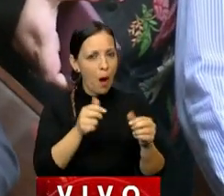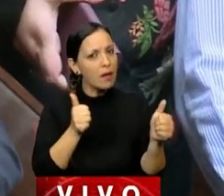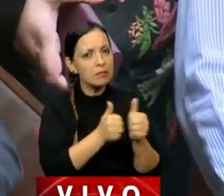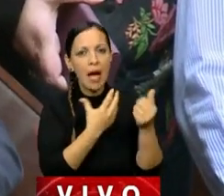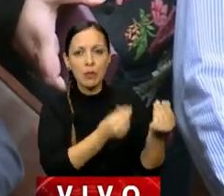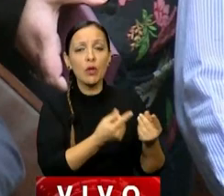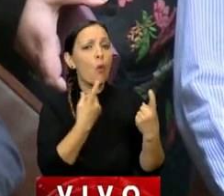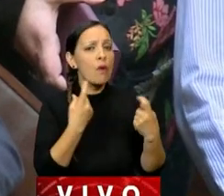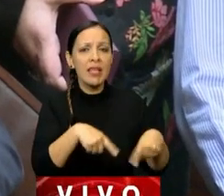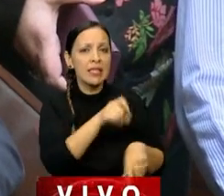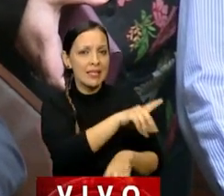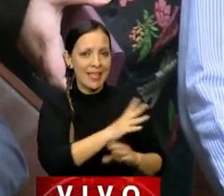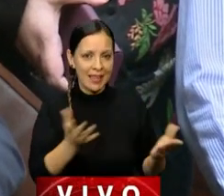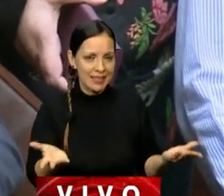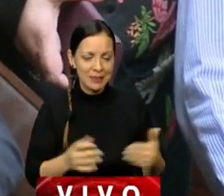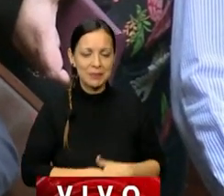lo necesites. Así que.